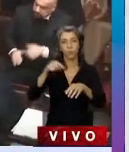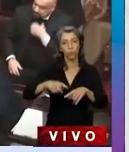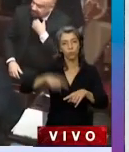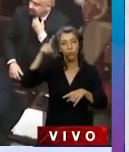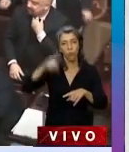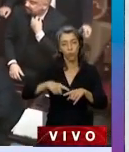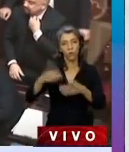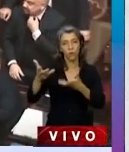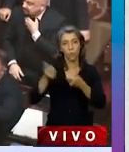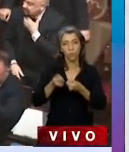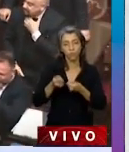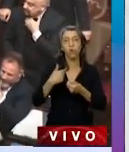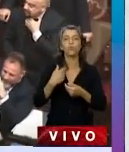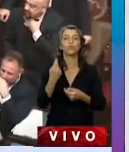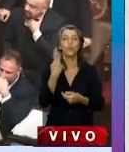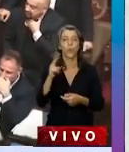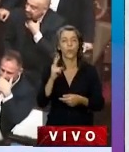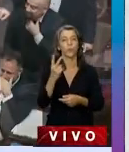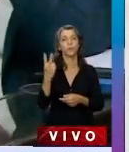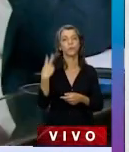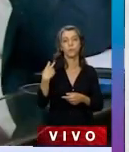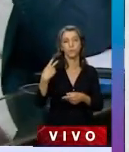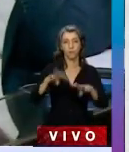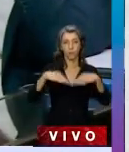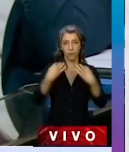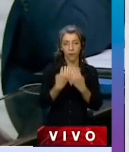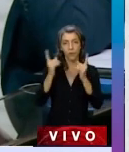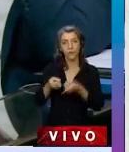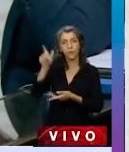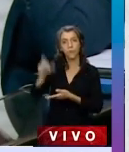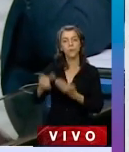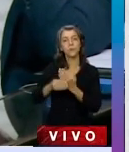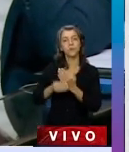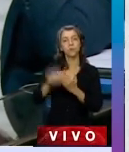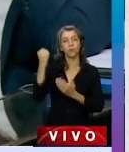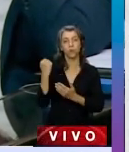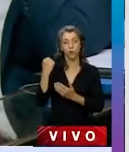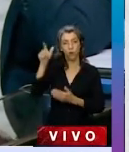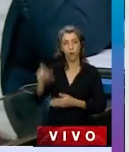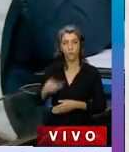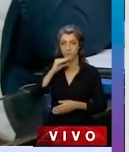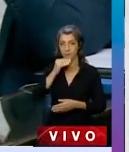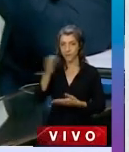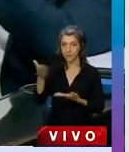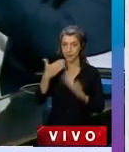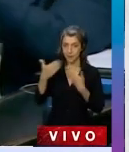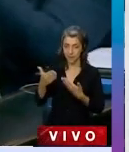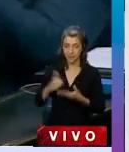50 mil pesos, y se dice está por debajo de la línea de pobreza o indigencia, tiene